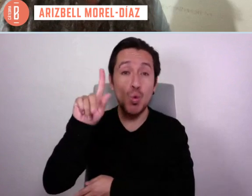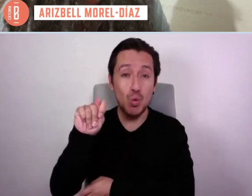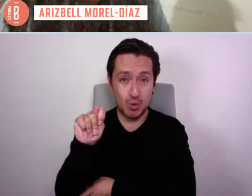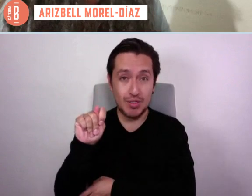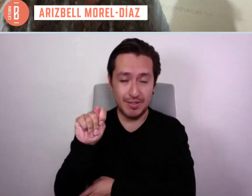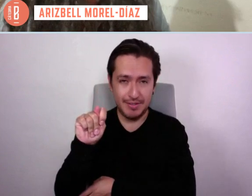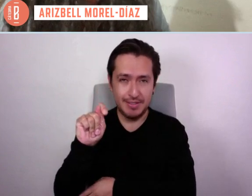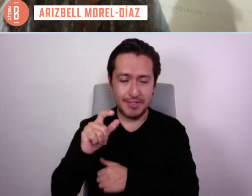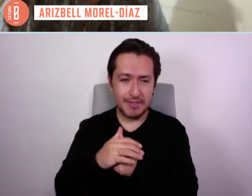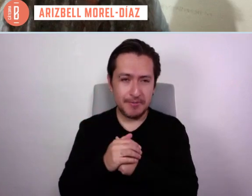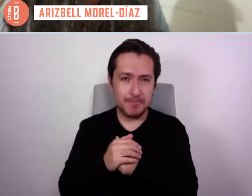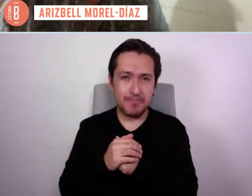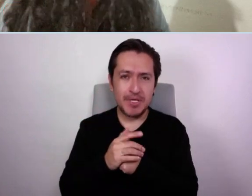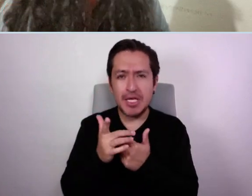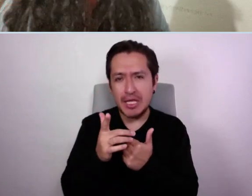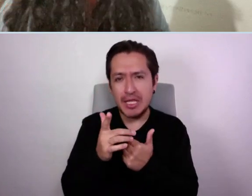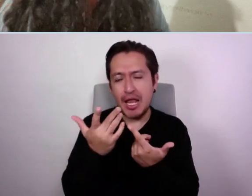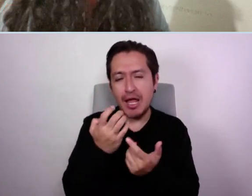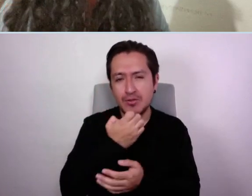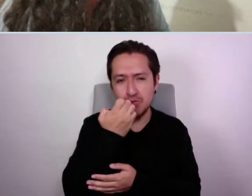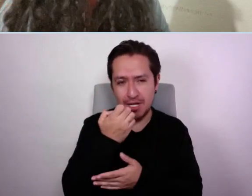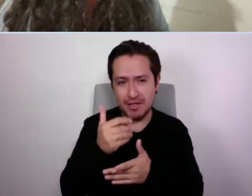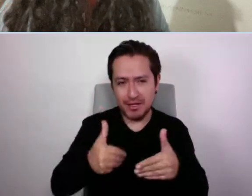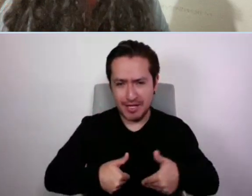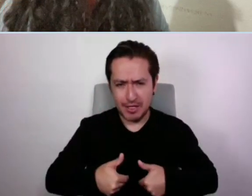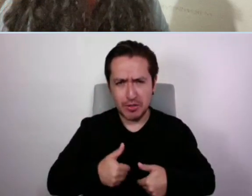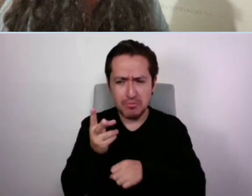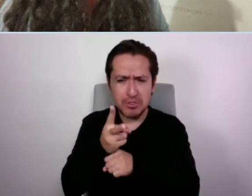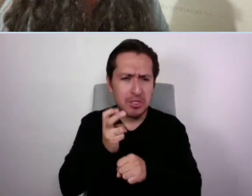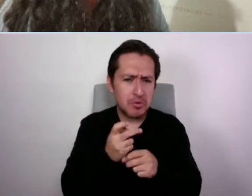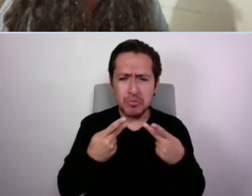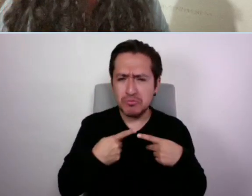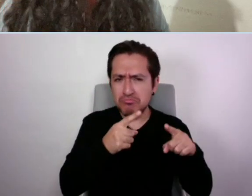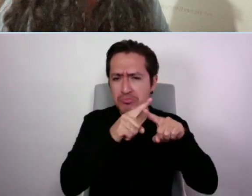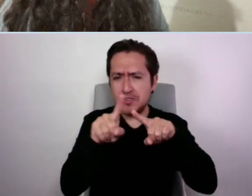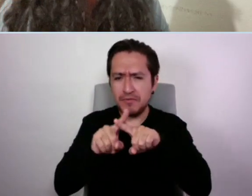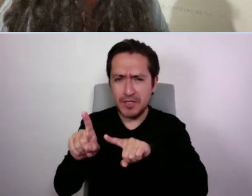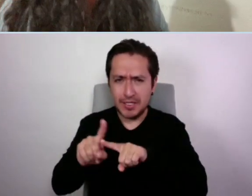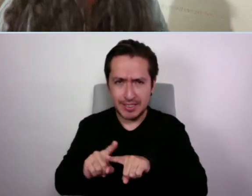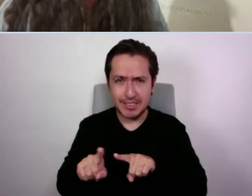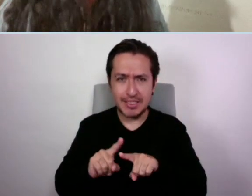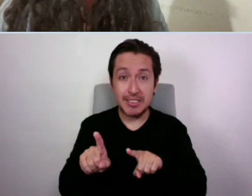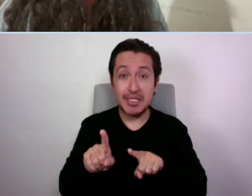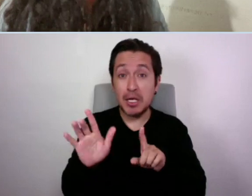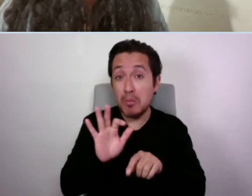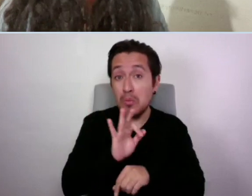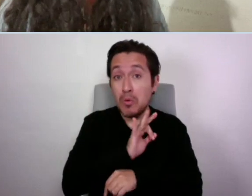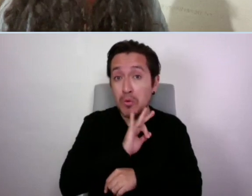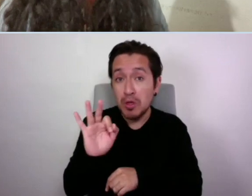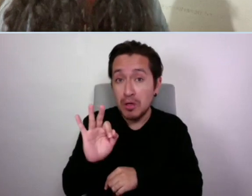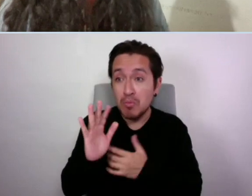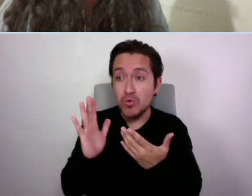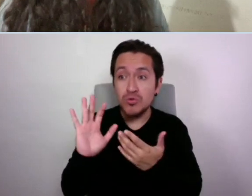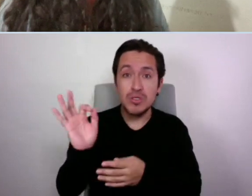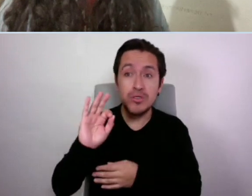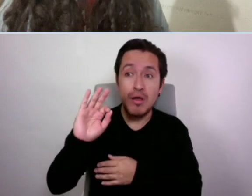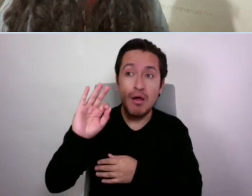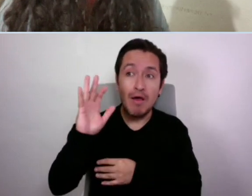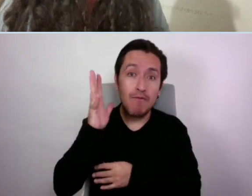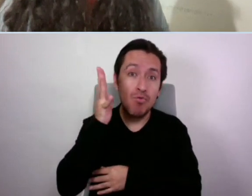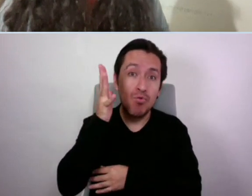personas que pensamos pueden ser nuestros colegas después o podemos colaborar con ellas o simplemente